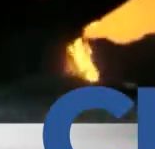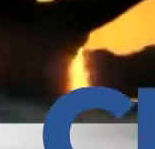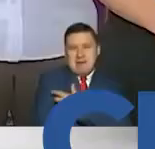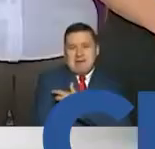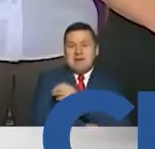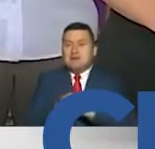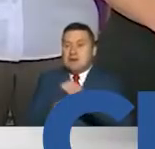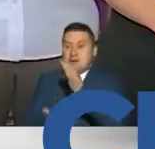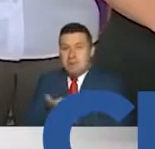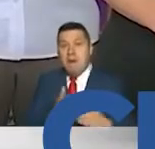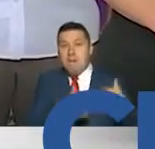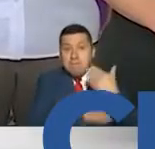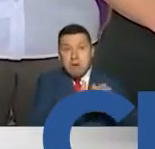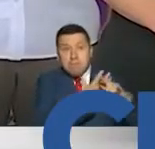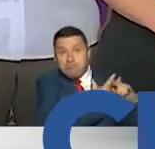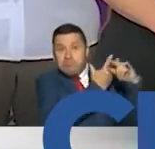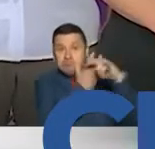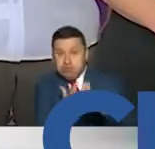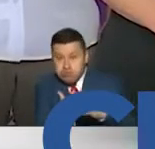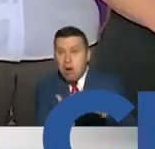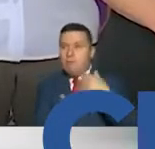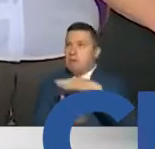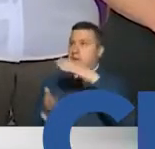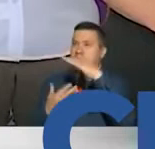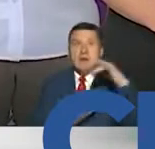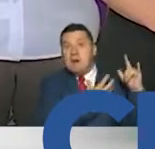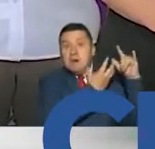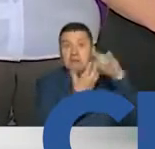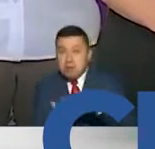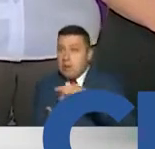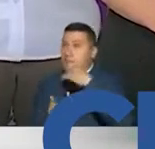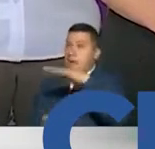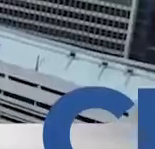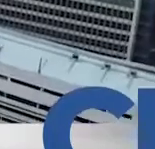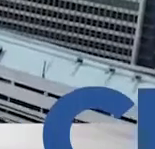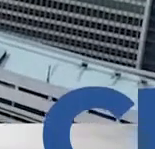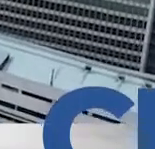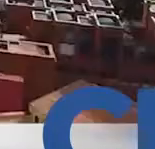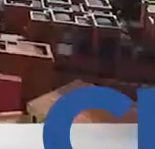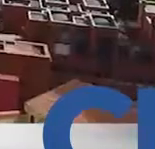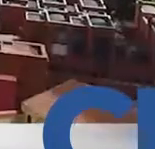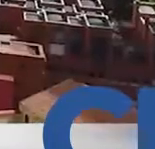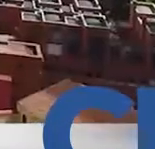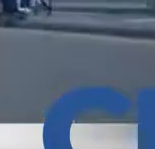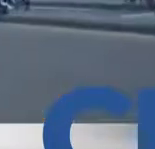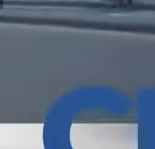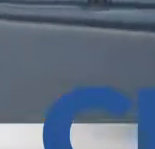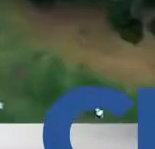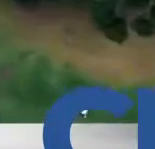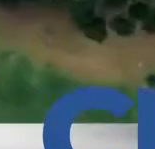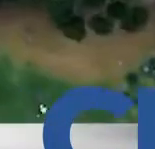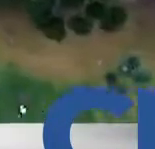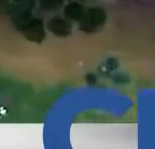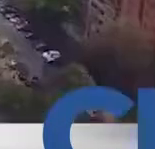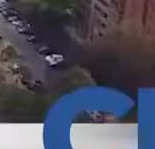capitales la medida que van llegando los lotes de vacunas se van as asignando conforme a la fórmula mañana jueves 18 de febrero el plan iii